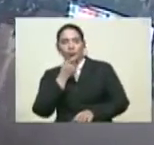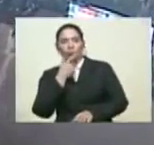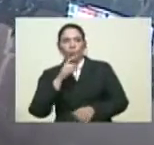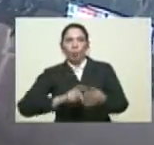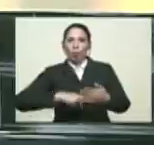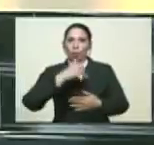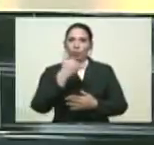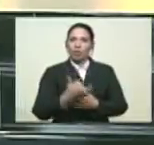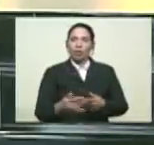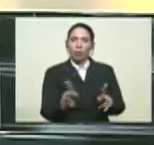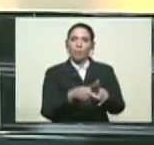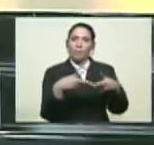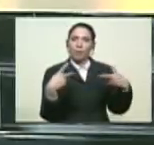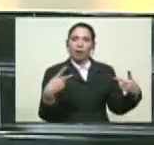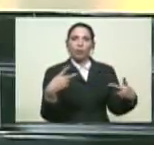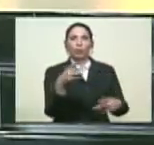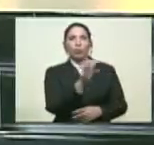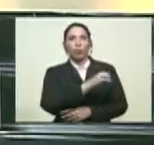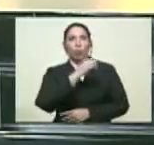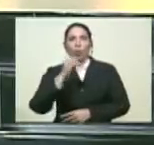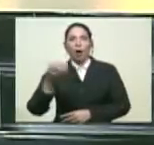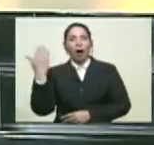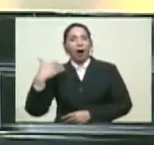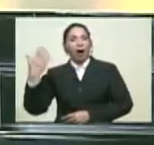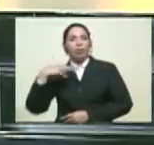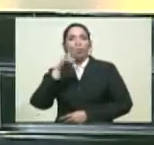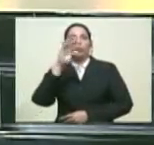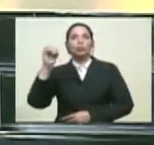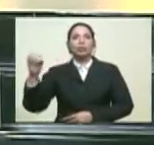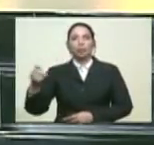Orinoco. Hace 200 años,